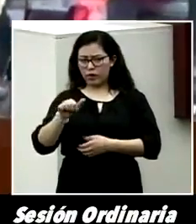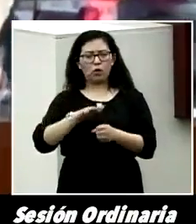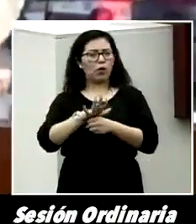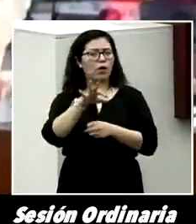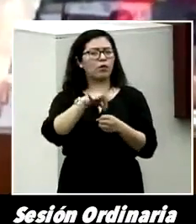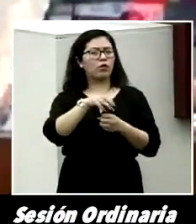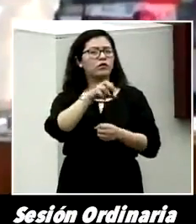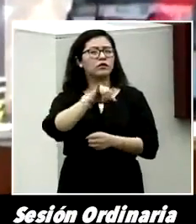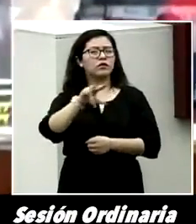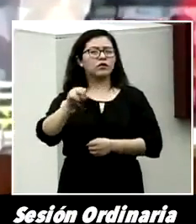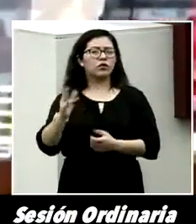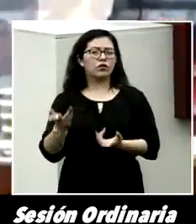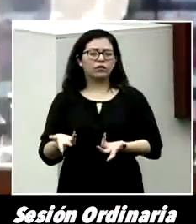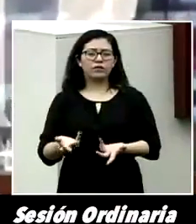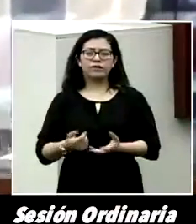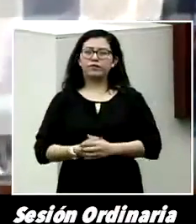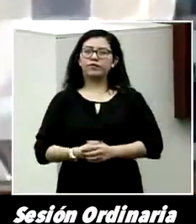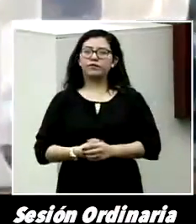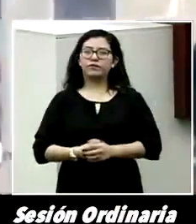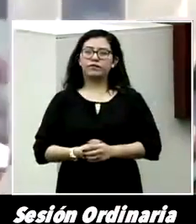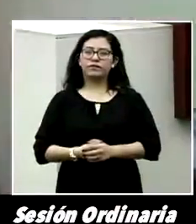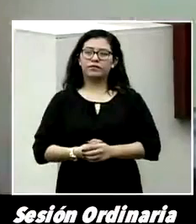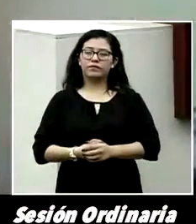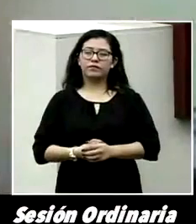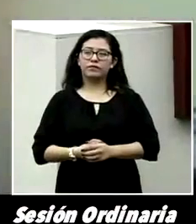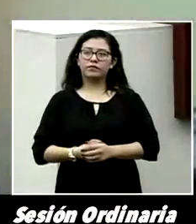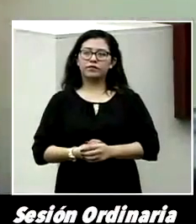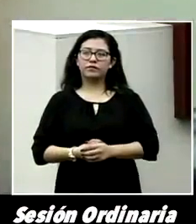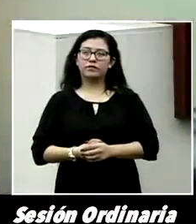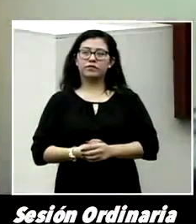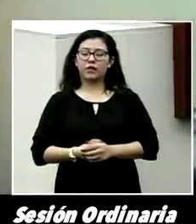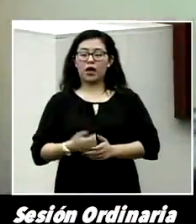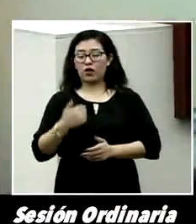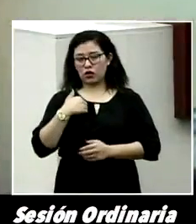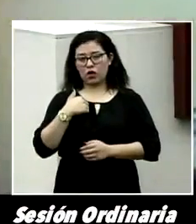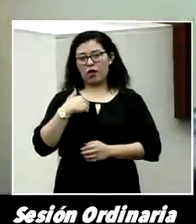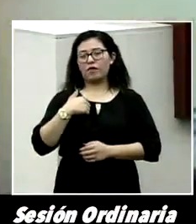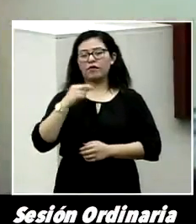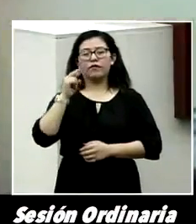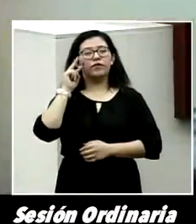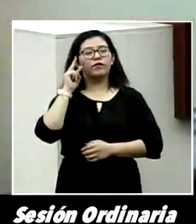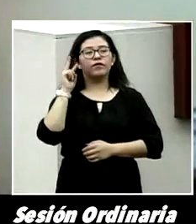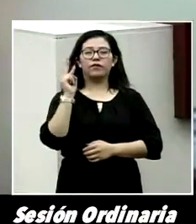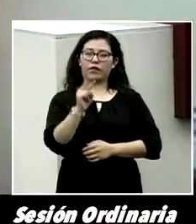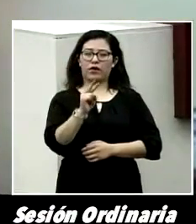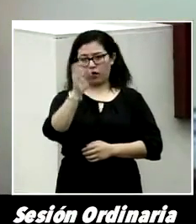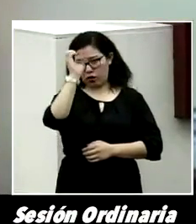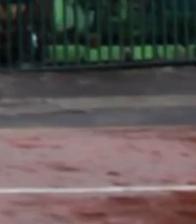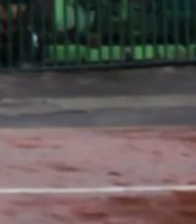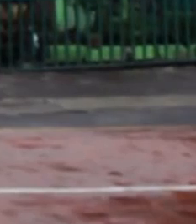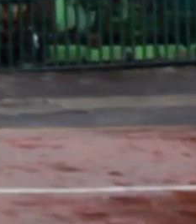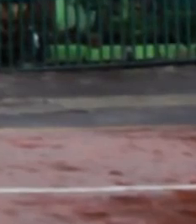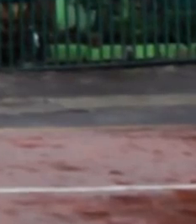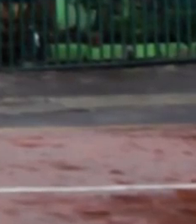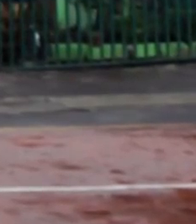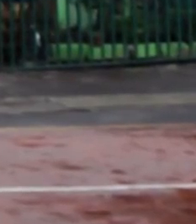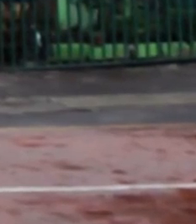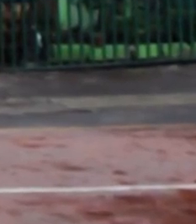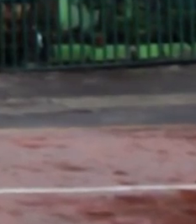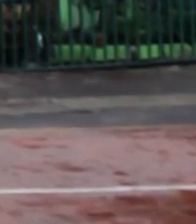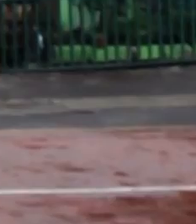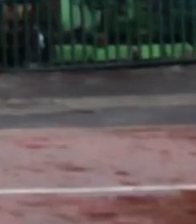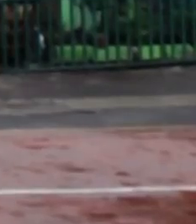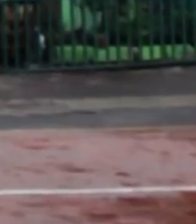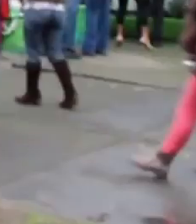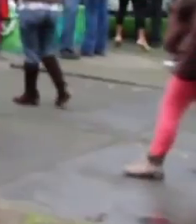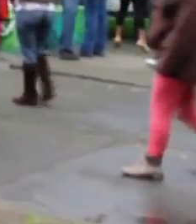se aprobó por mayoría de votos la creación de filtros sanitarios en los accesos de las escuelas para que disminuya el